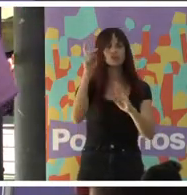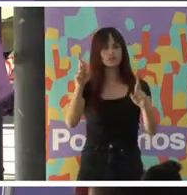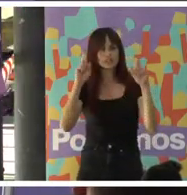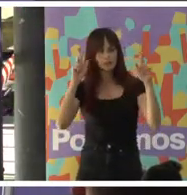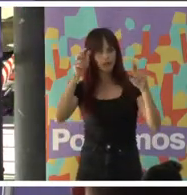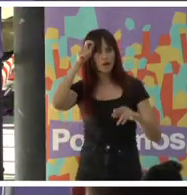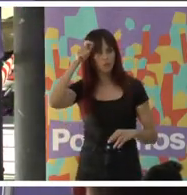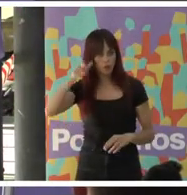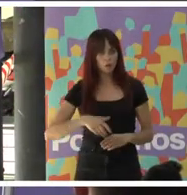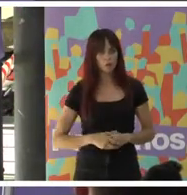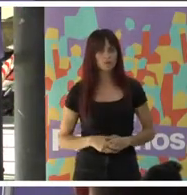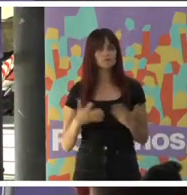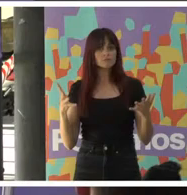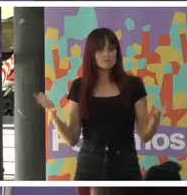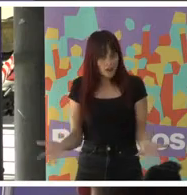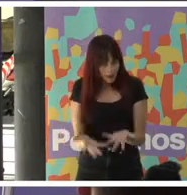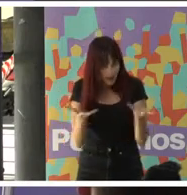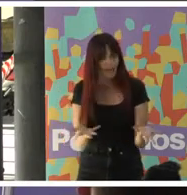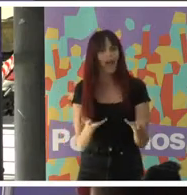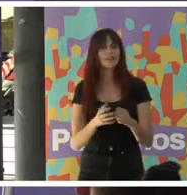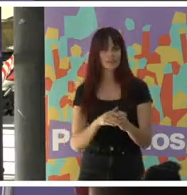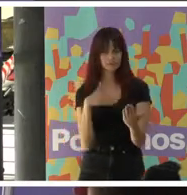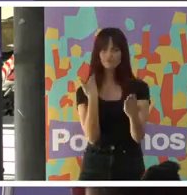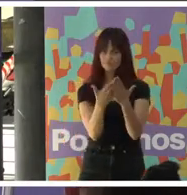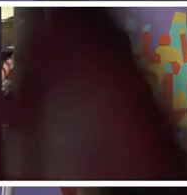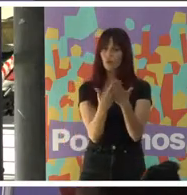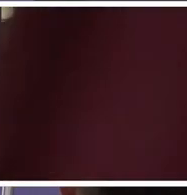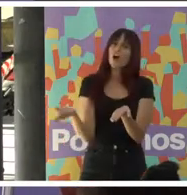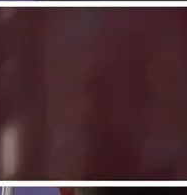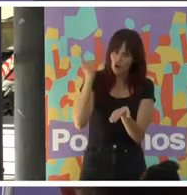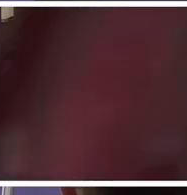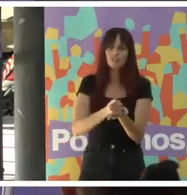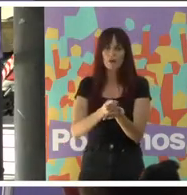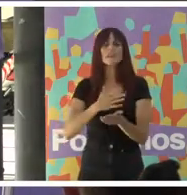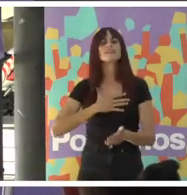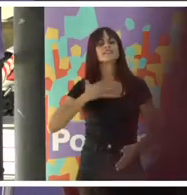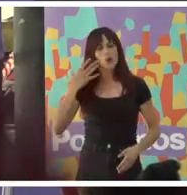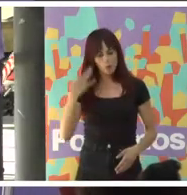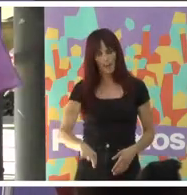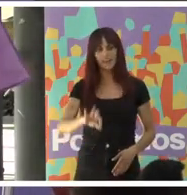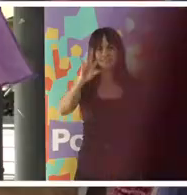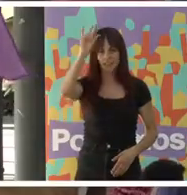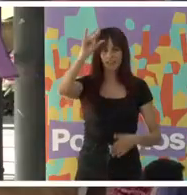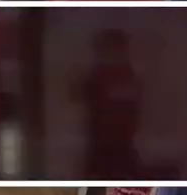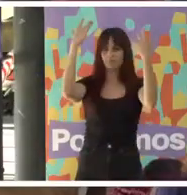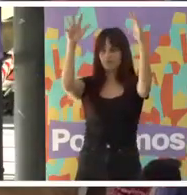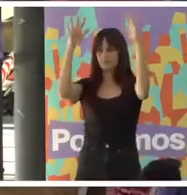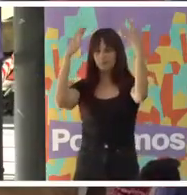nuestro pueblo. Así que adelante a demostrar otra vez que sí se puede.